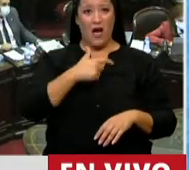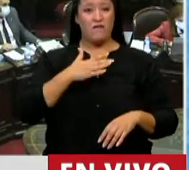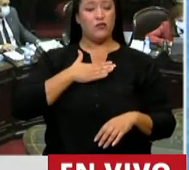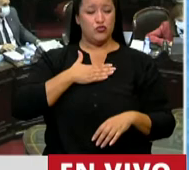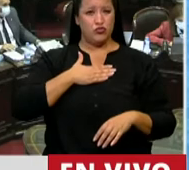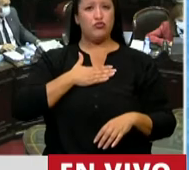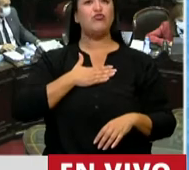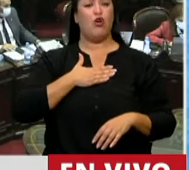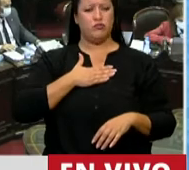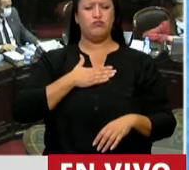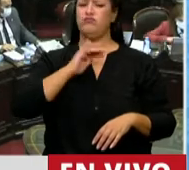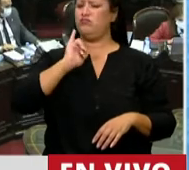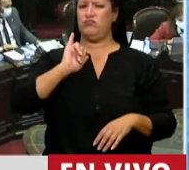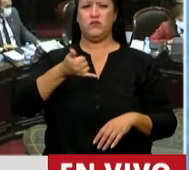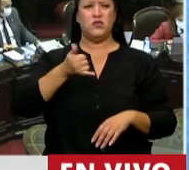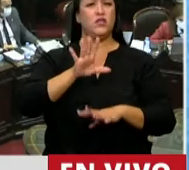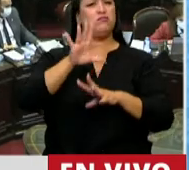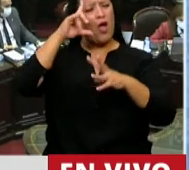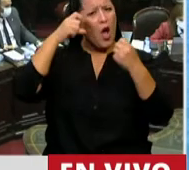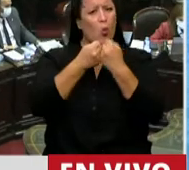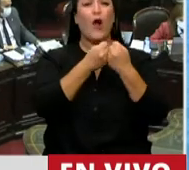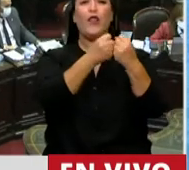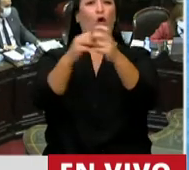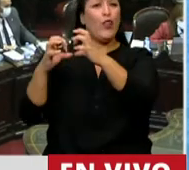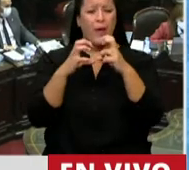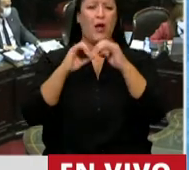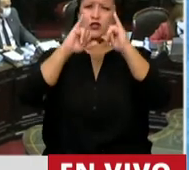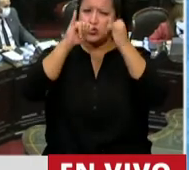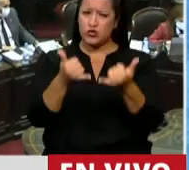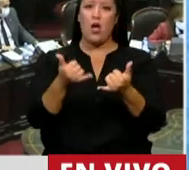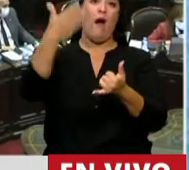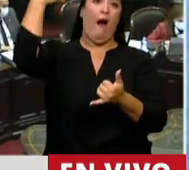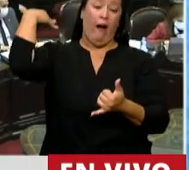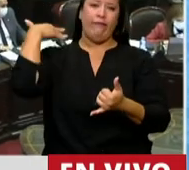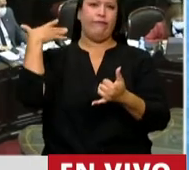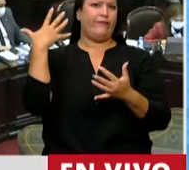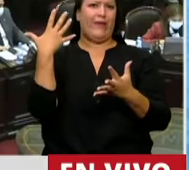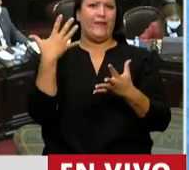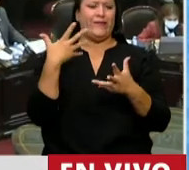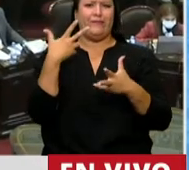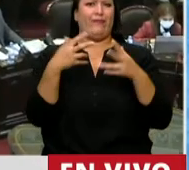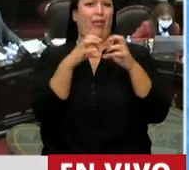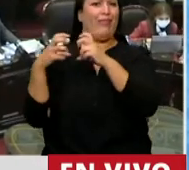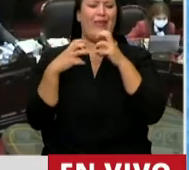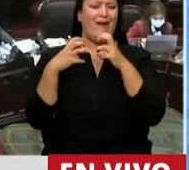partidario siempre del debate. Demasiados años de oscuridad tuvimos sin él en este